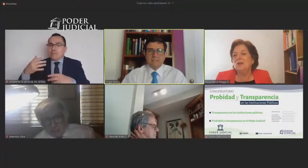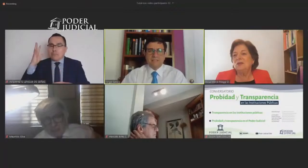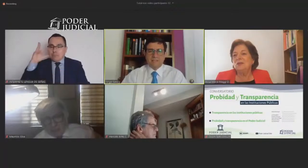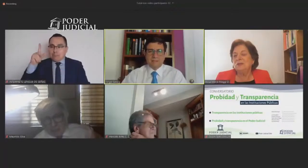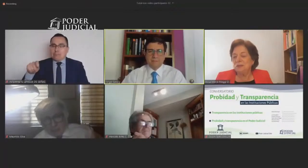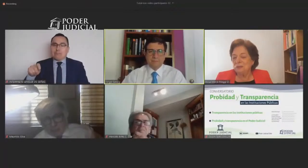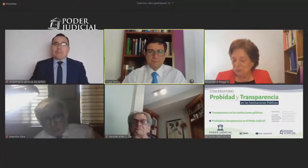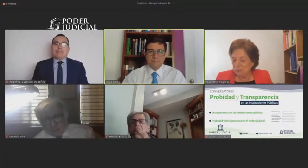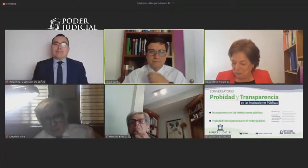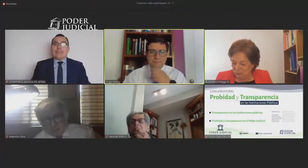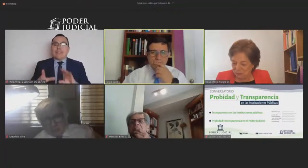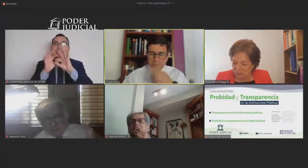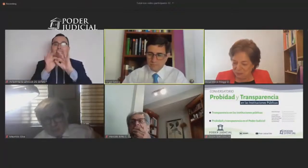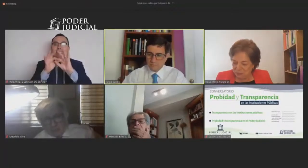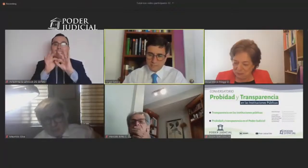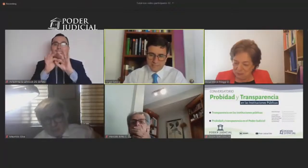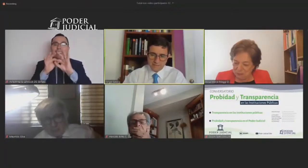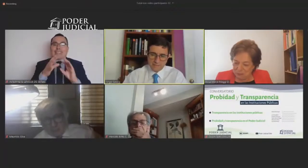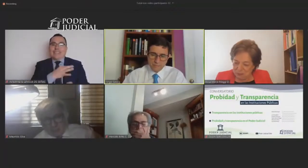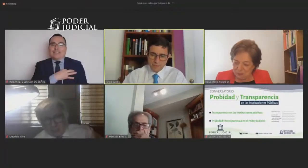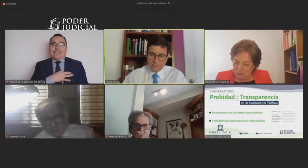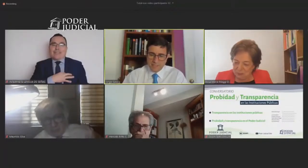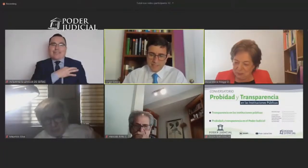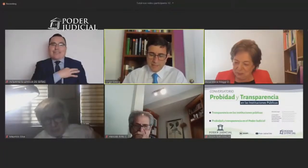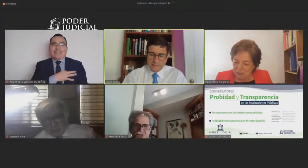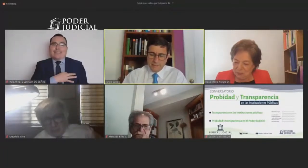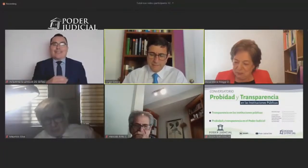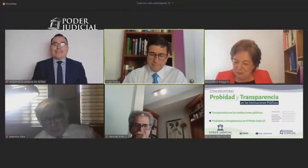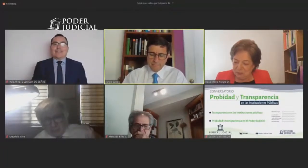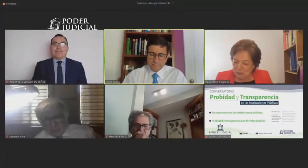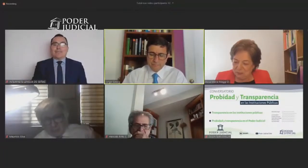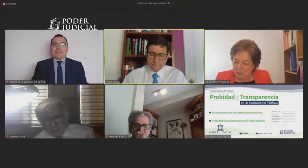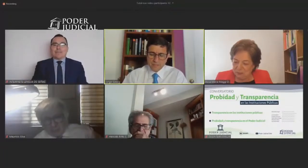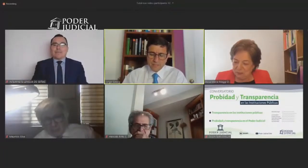Muchas gracias, ministra. Muchas gracias.